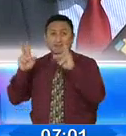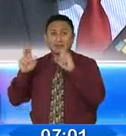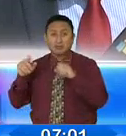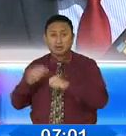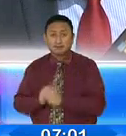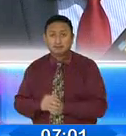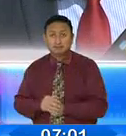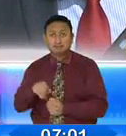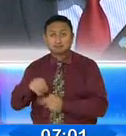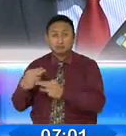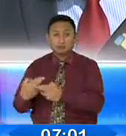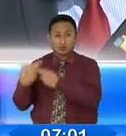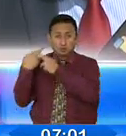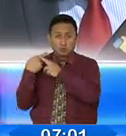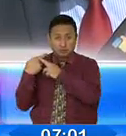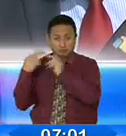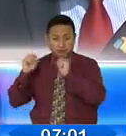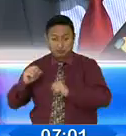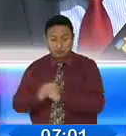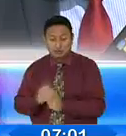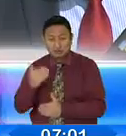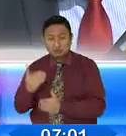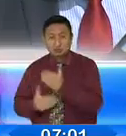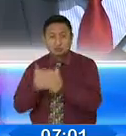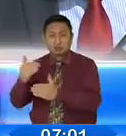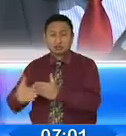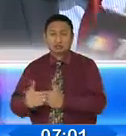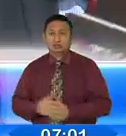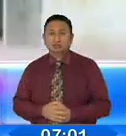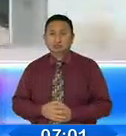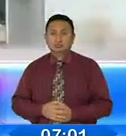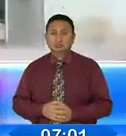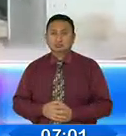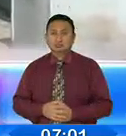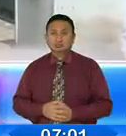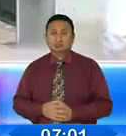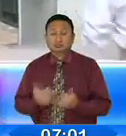su cargo, a su mano, para poder seguir adelante con este proceso de remoción.